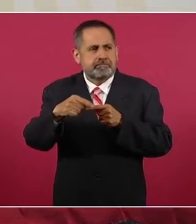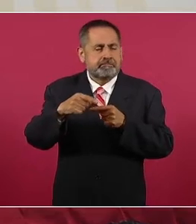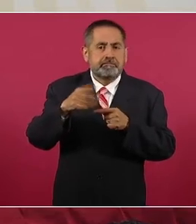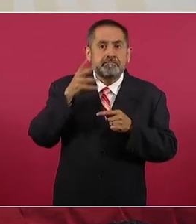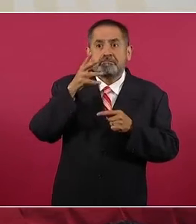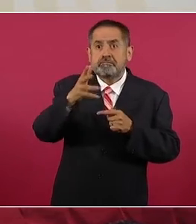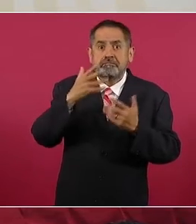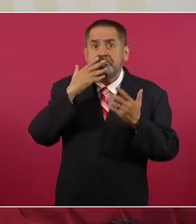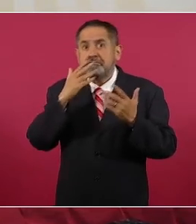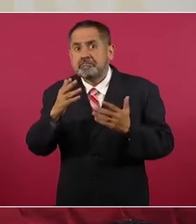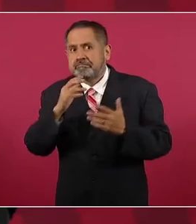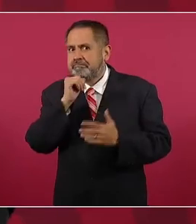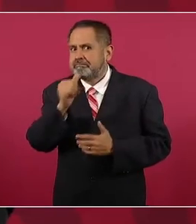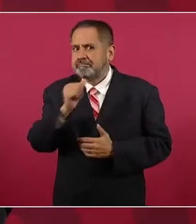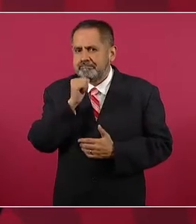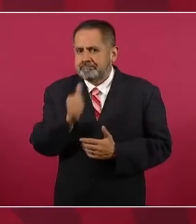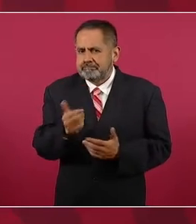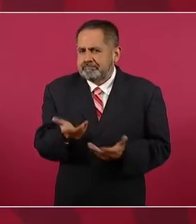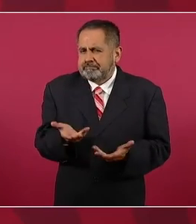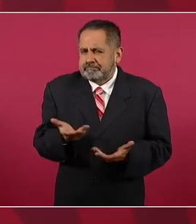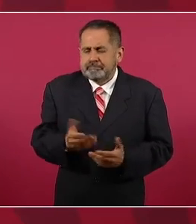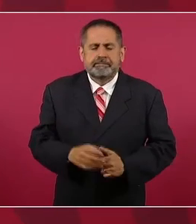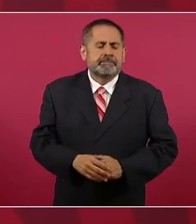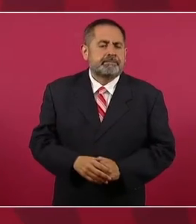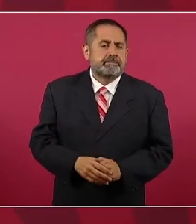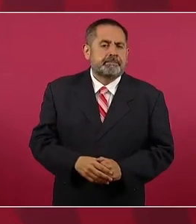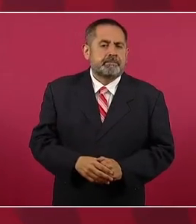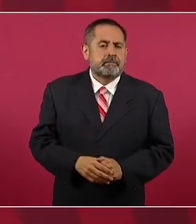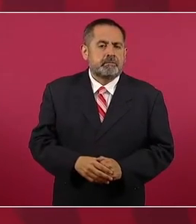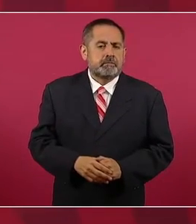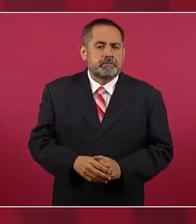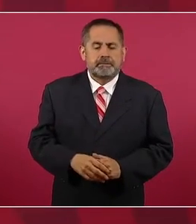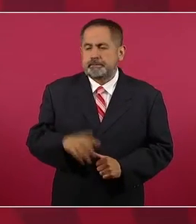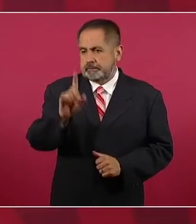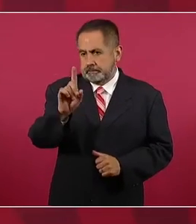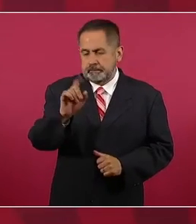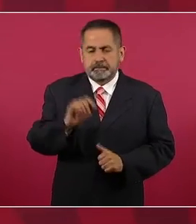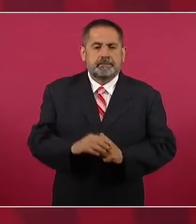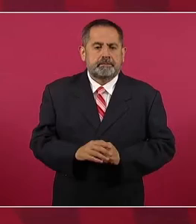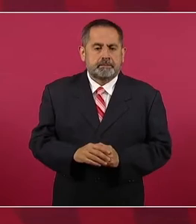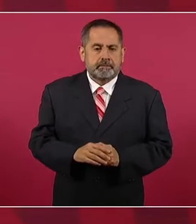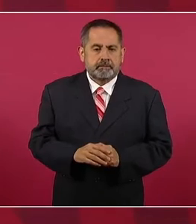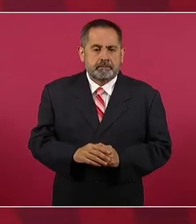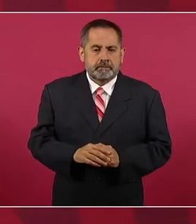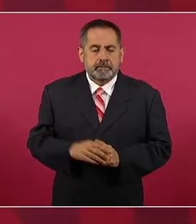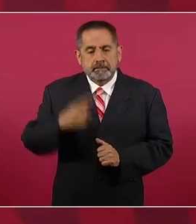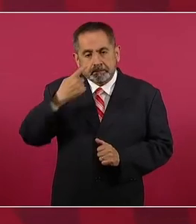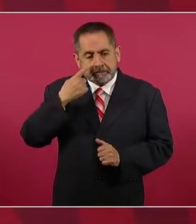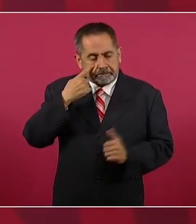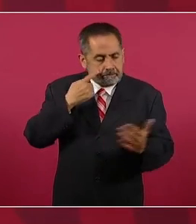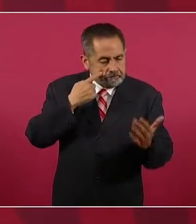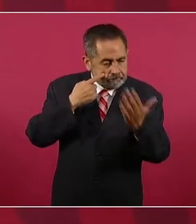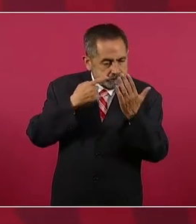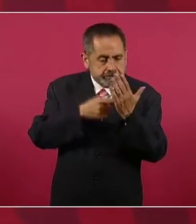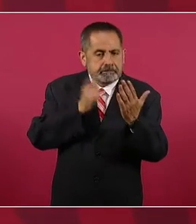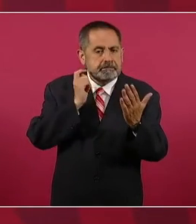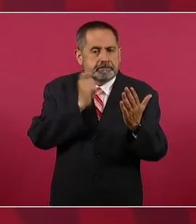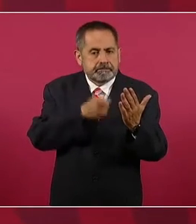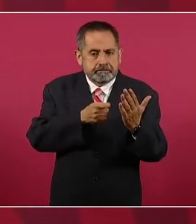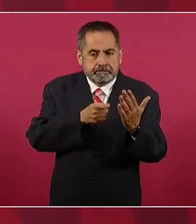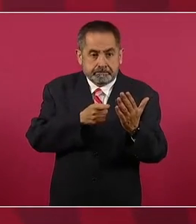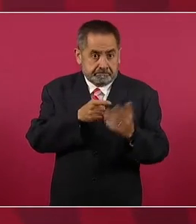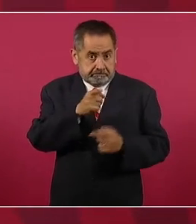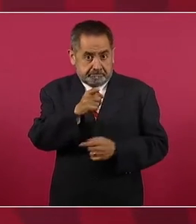alentador? Pues miren, en primer lugar hay que ver el estudio. Según lo que me